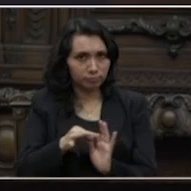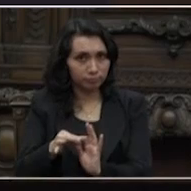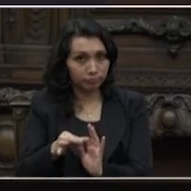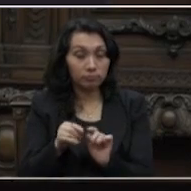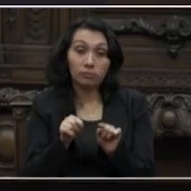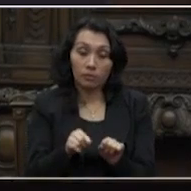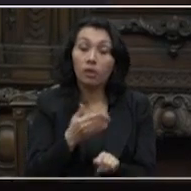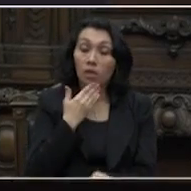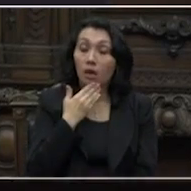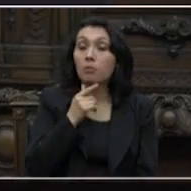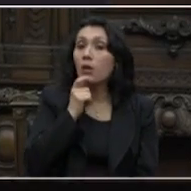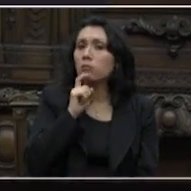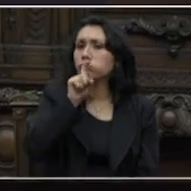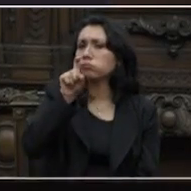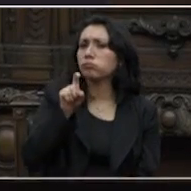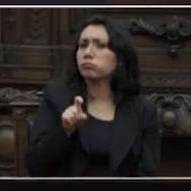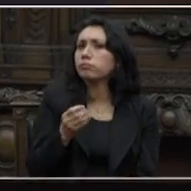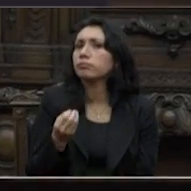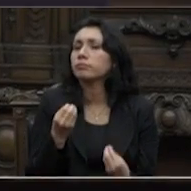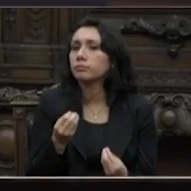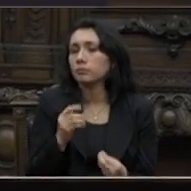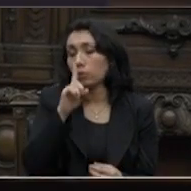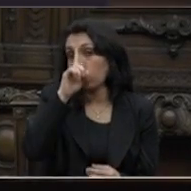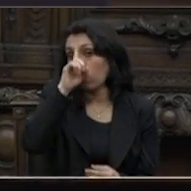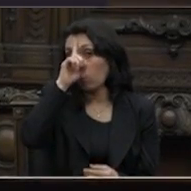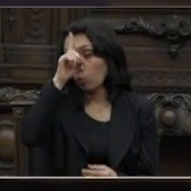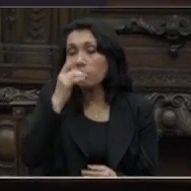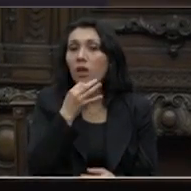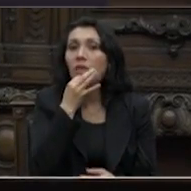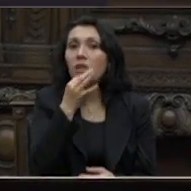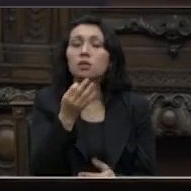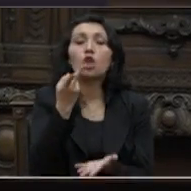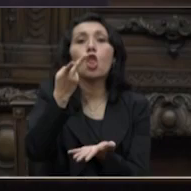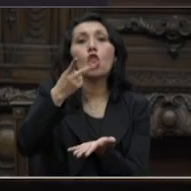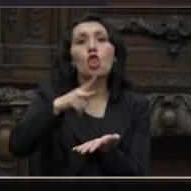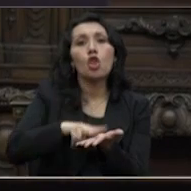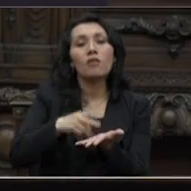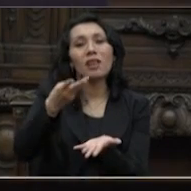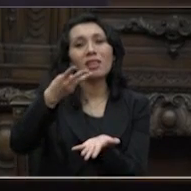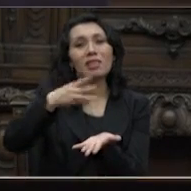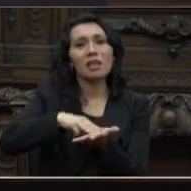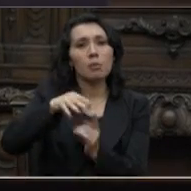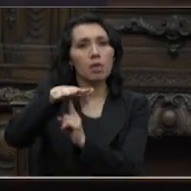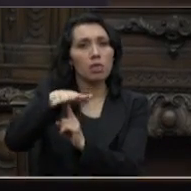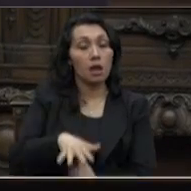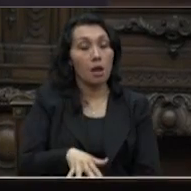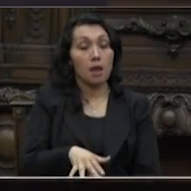Y va a cuestionar lo que tradicionalmente se habla de dobles, triples